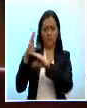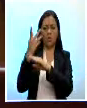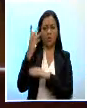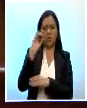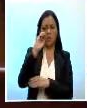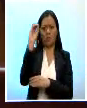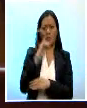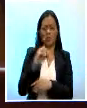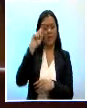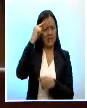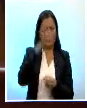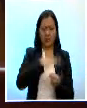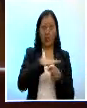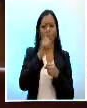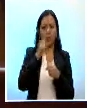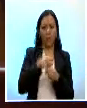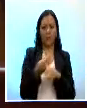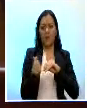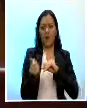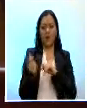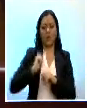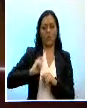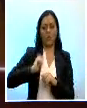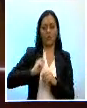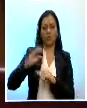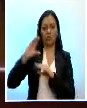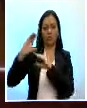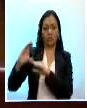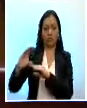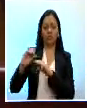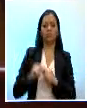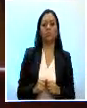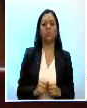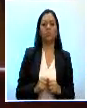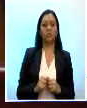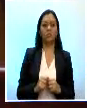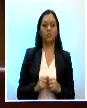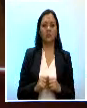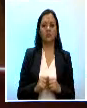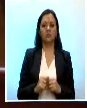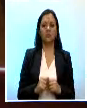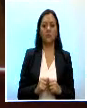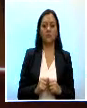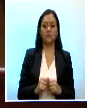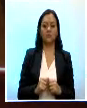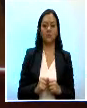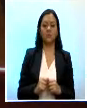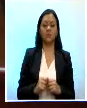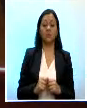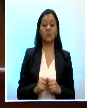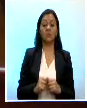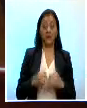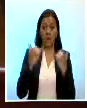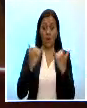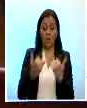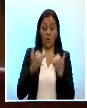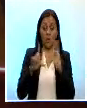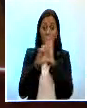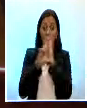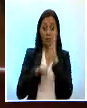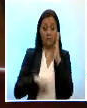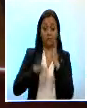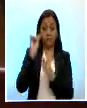del Estado para cubrir las pensiones jubilares. Y en la actual ley que se aprobó, este